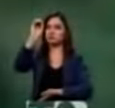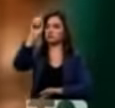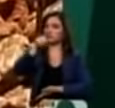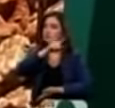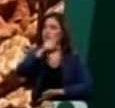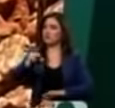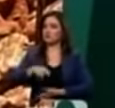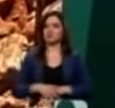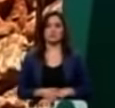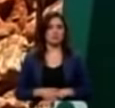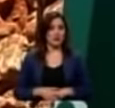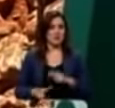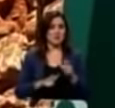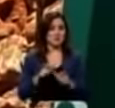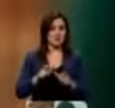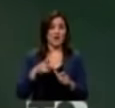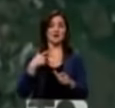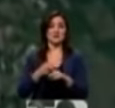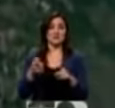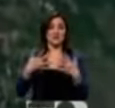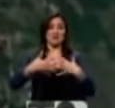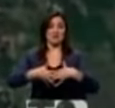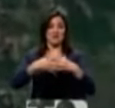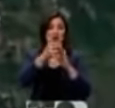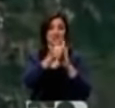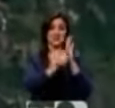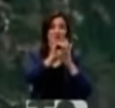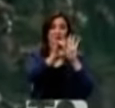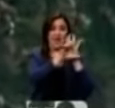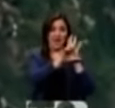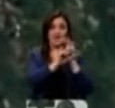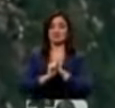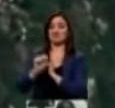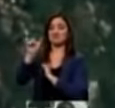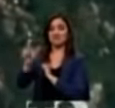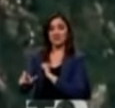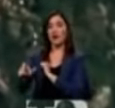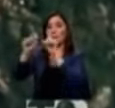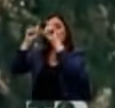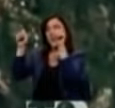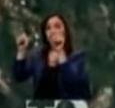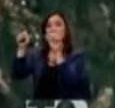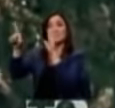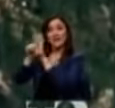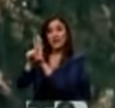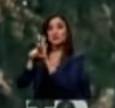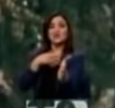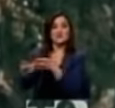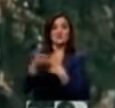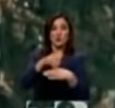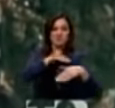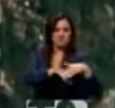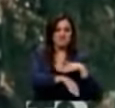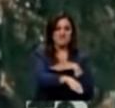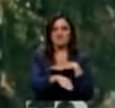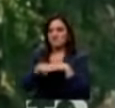localidad. Pero los límites no se han respetado. Atravesando la ciudad por debajo, en la zona de exclusión, existe un generoso yacimiento